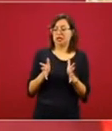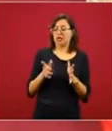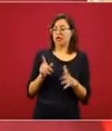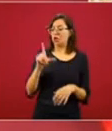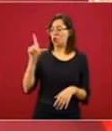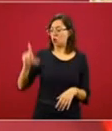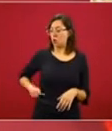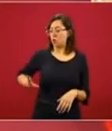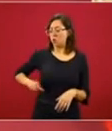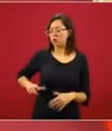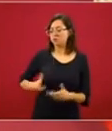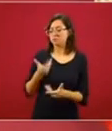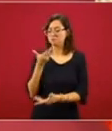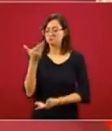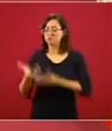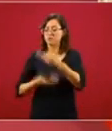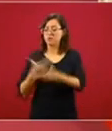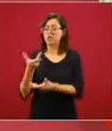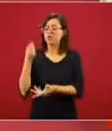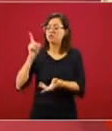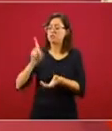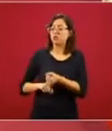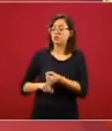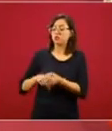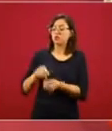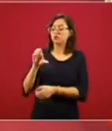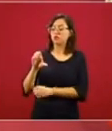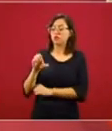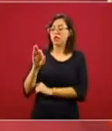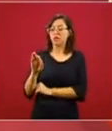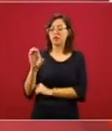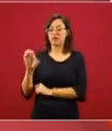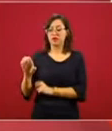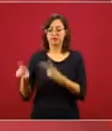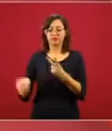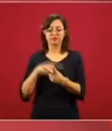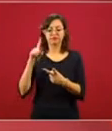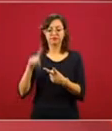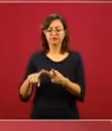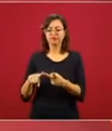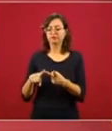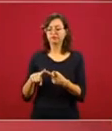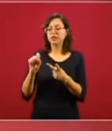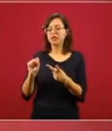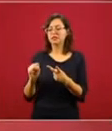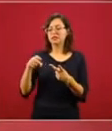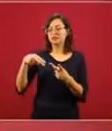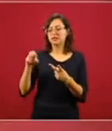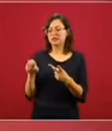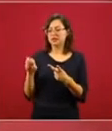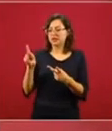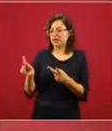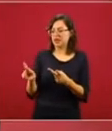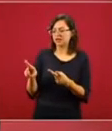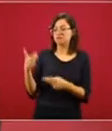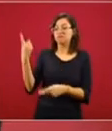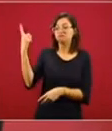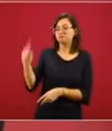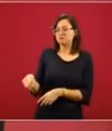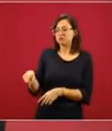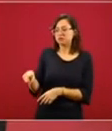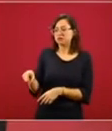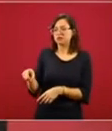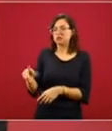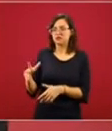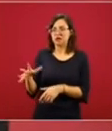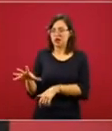servidores públicos de la Comisión Federal de Electricidad, de la Secretaría de Energía, para defender